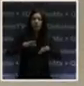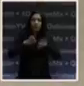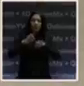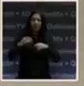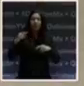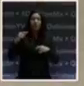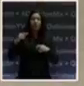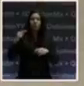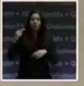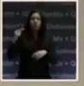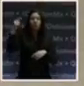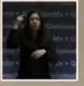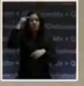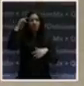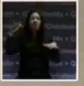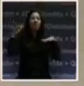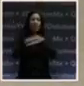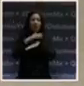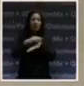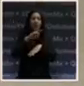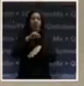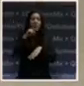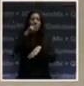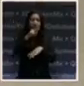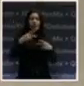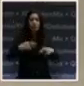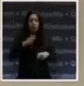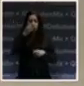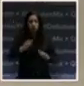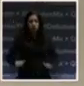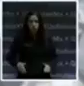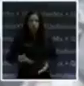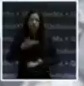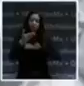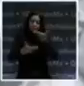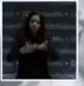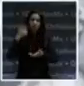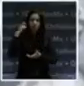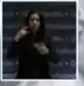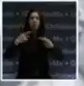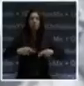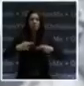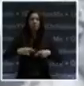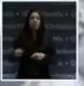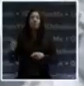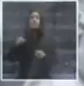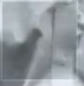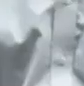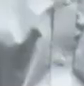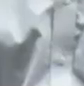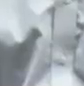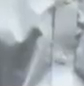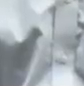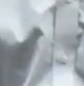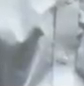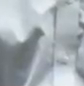servir, pasión porque mejore Querétaro. Muchas gracias. Maestra, ¿quiere hacer alguna réplica? Específicamente, ¿cómo